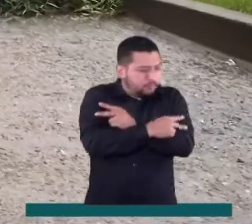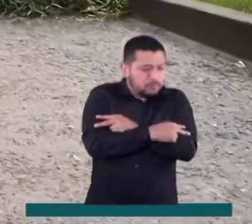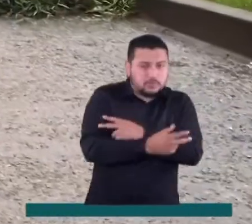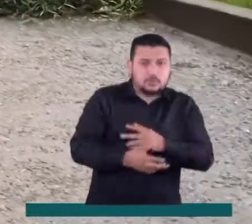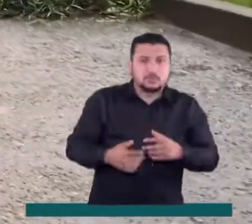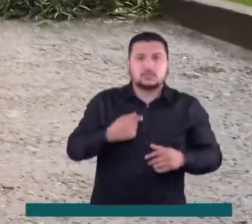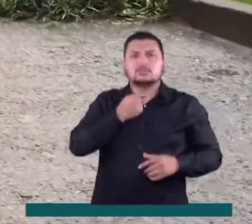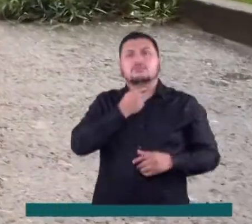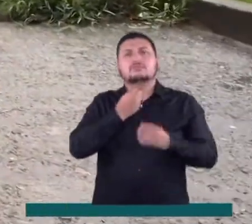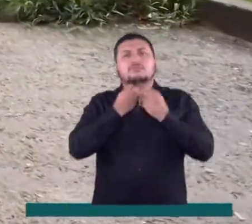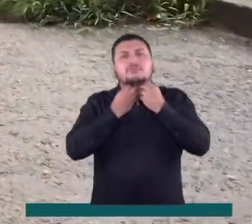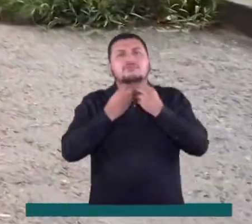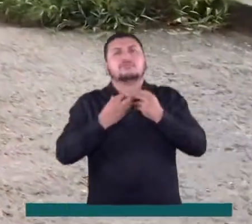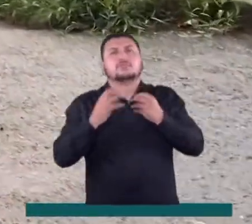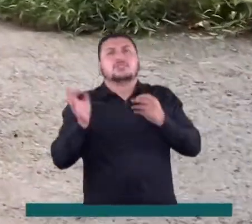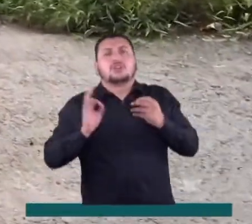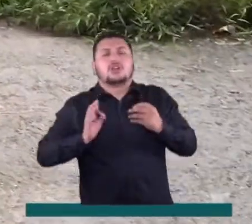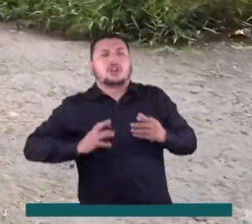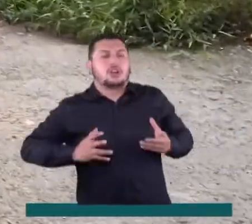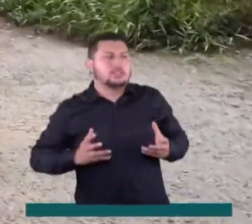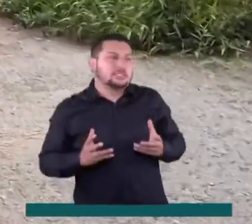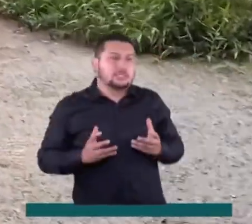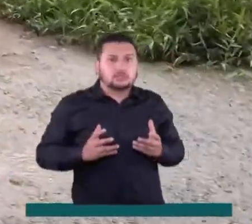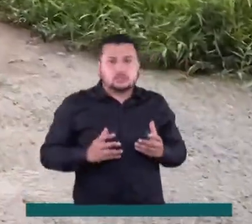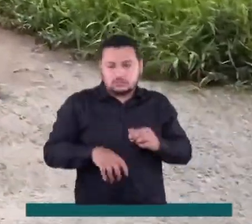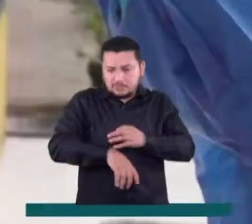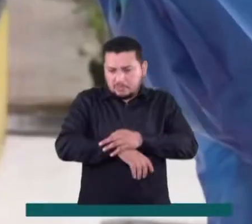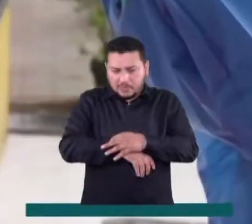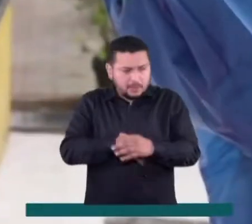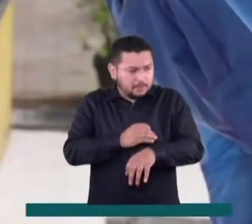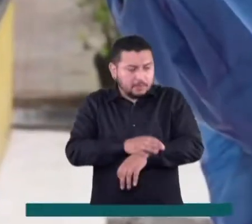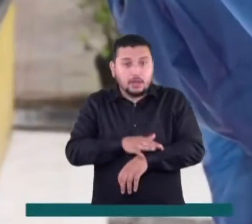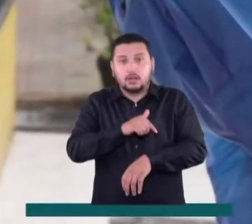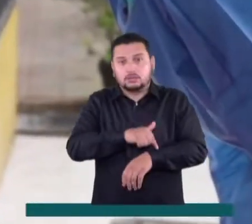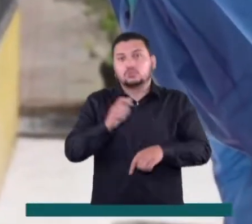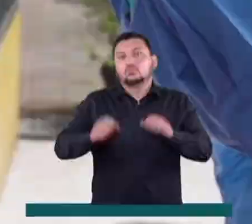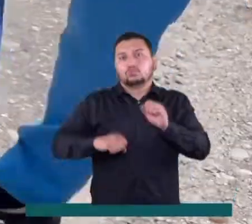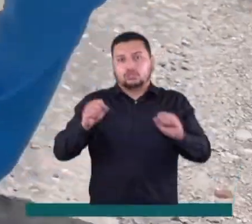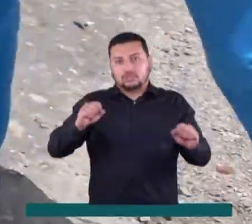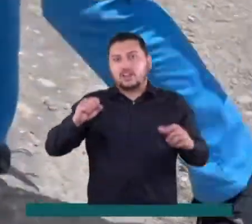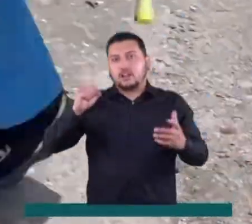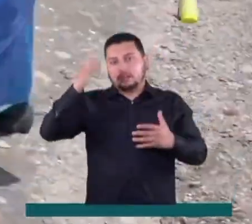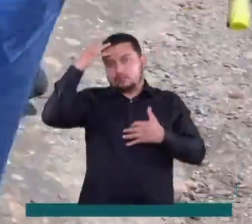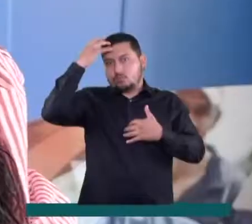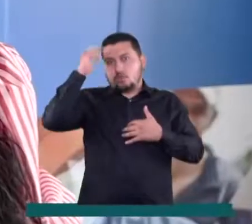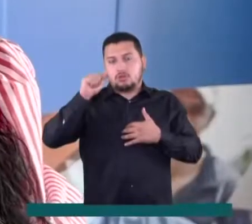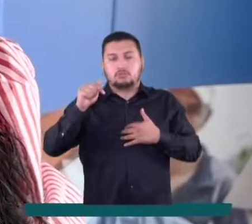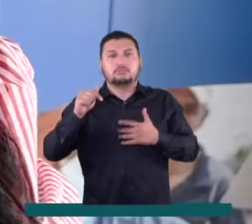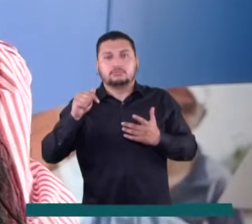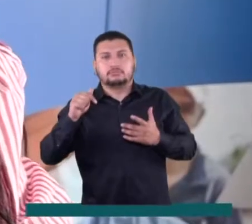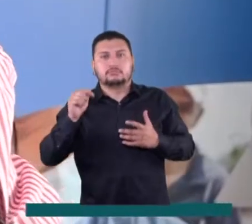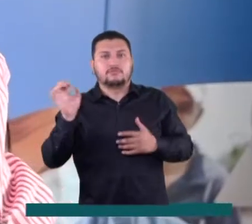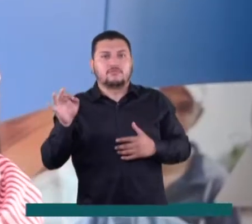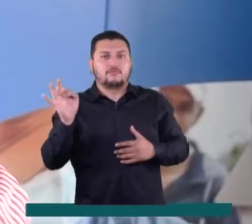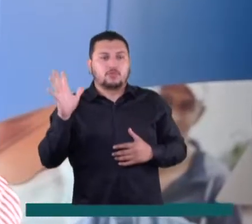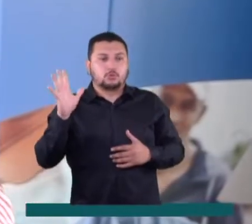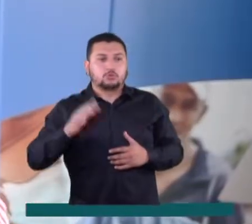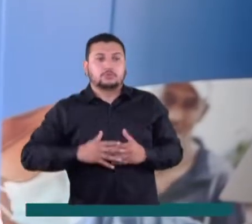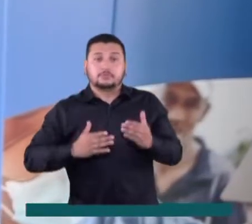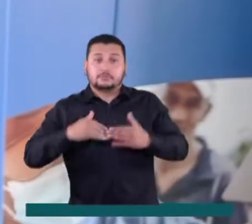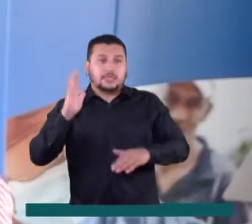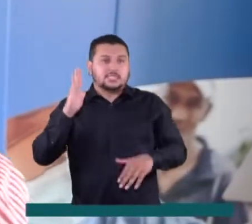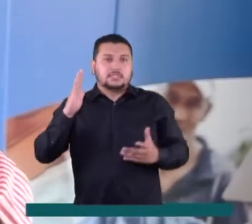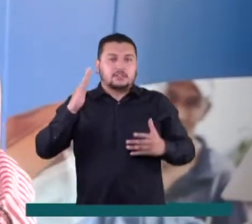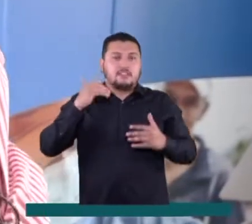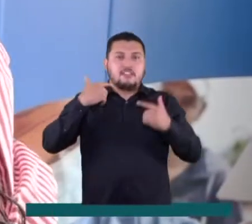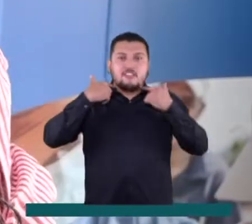los ganglios y lesiones en la piel son síntomas de que alertarían sobre un posible contagio de viruela símica. Los síntomas que se presentan más